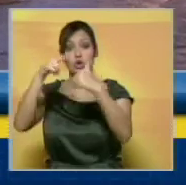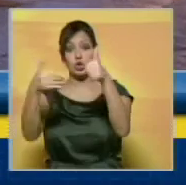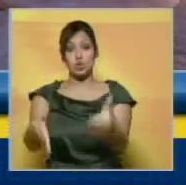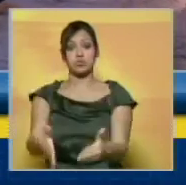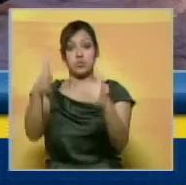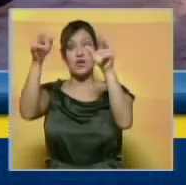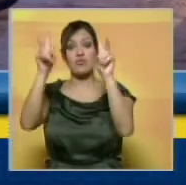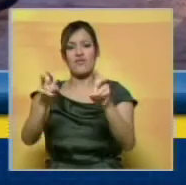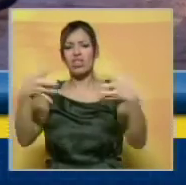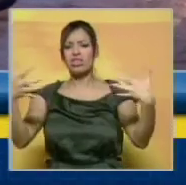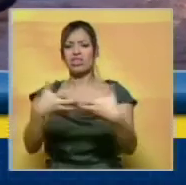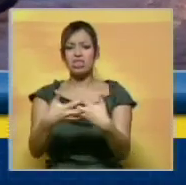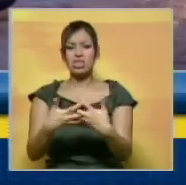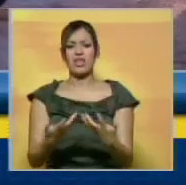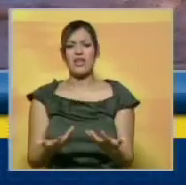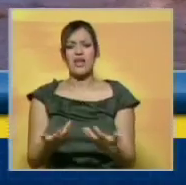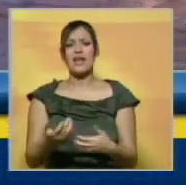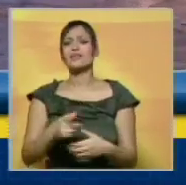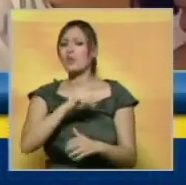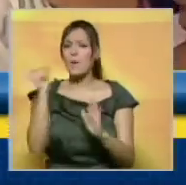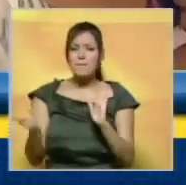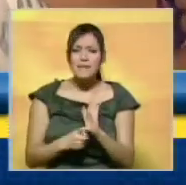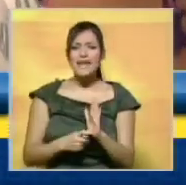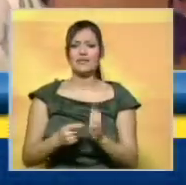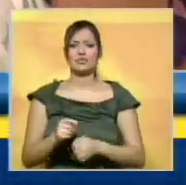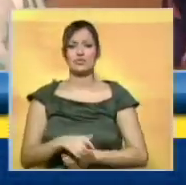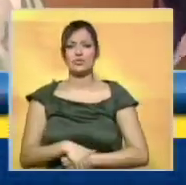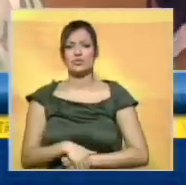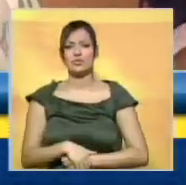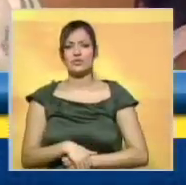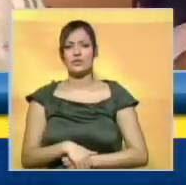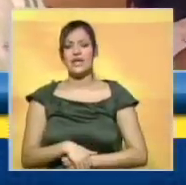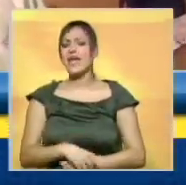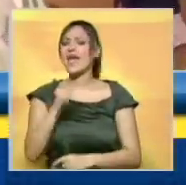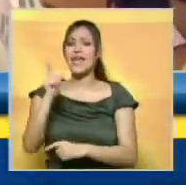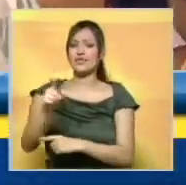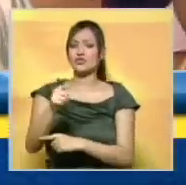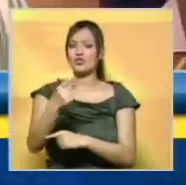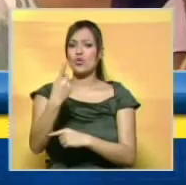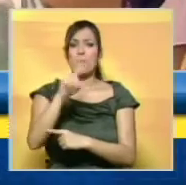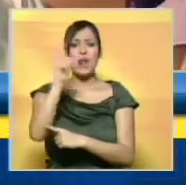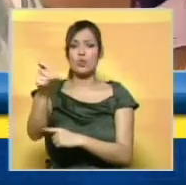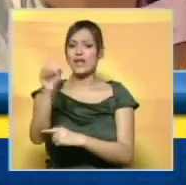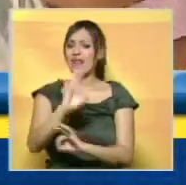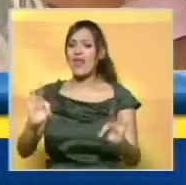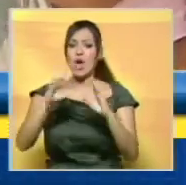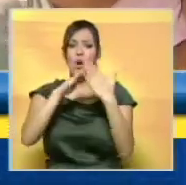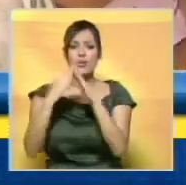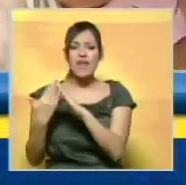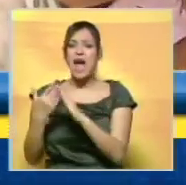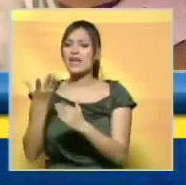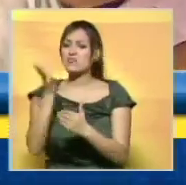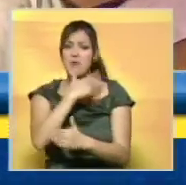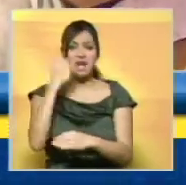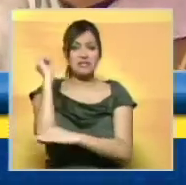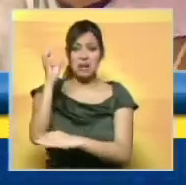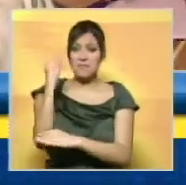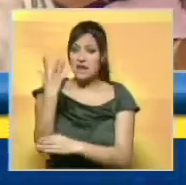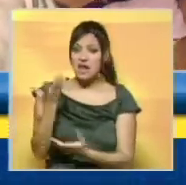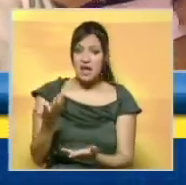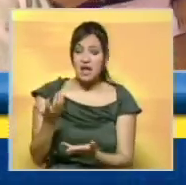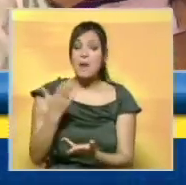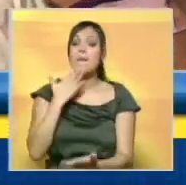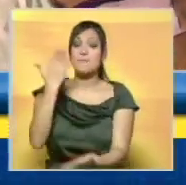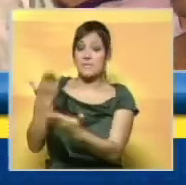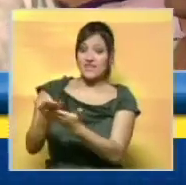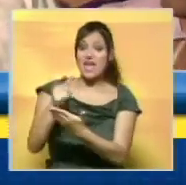viviendas colapsará los servicios en la zona. Esto fue consulto a la comunidad. Aquí no se hizo ninguna asamblea para